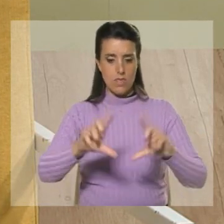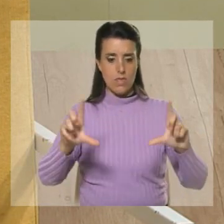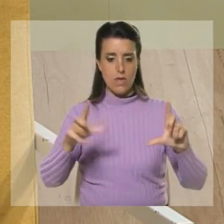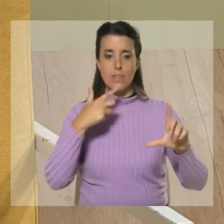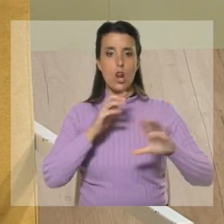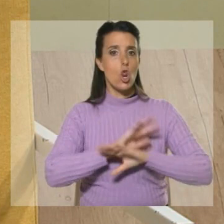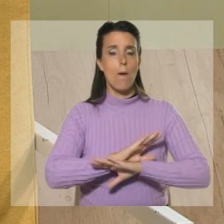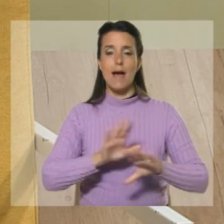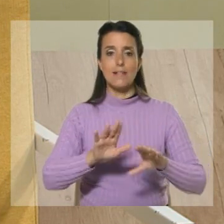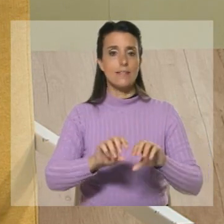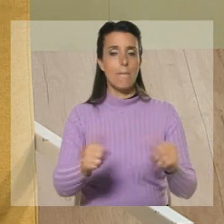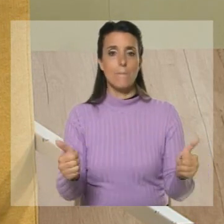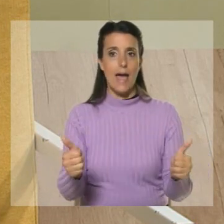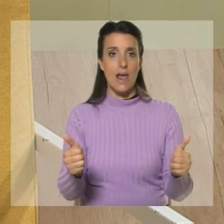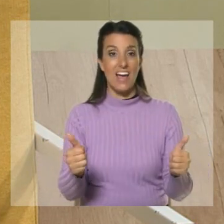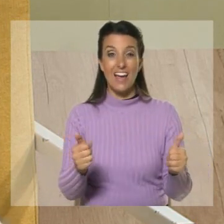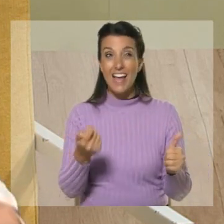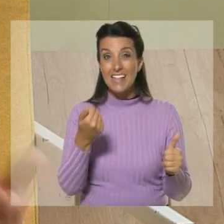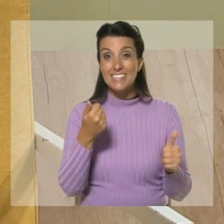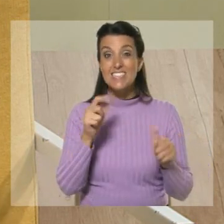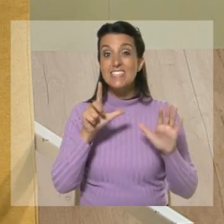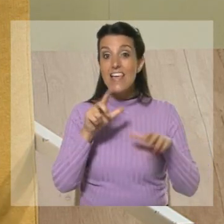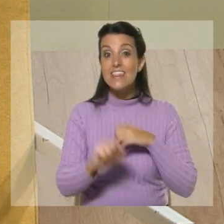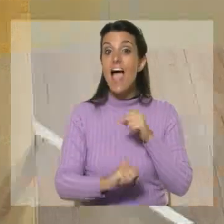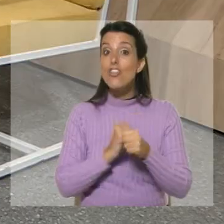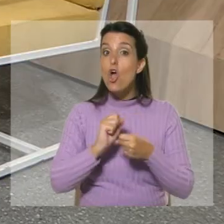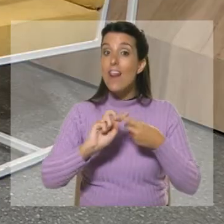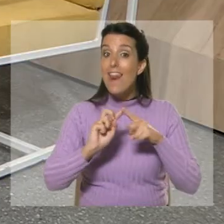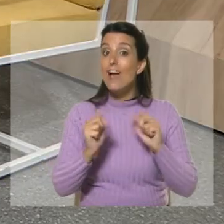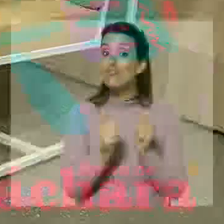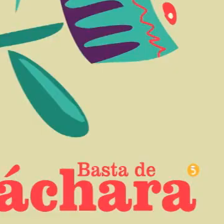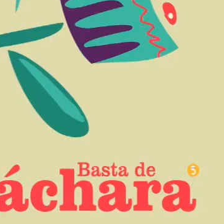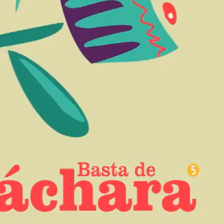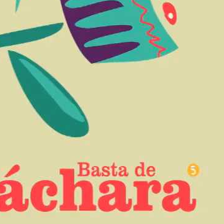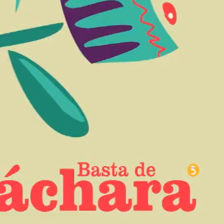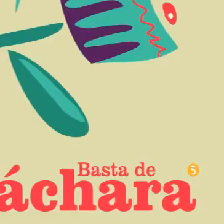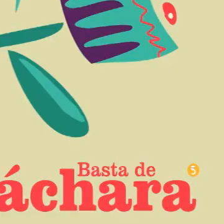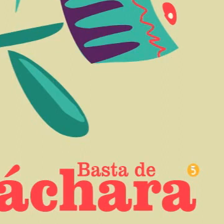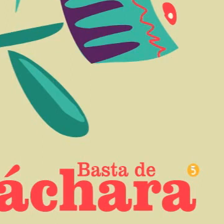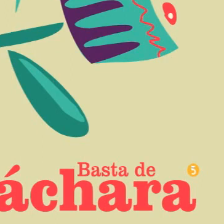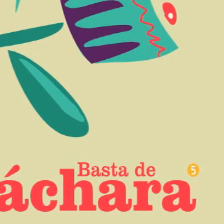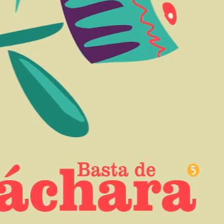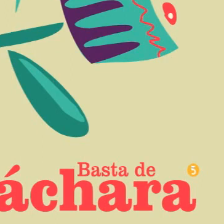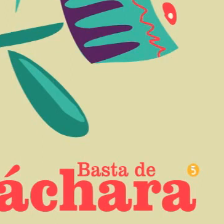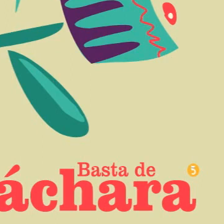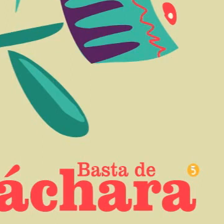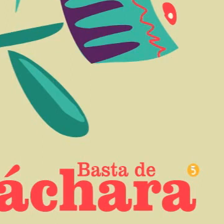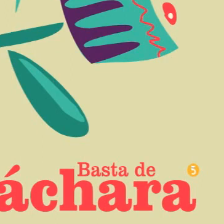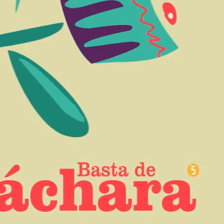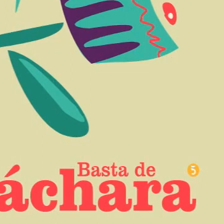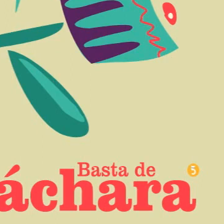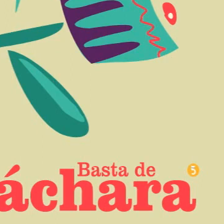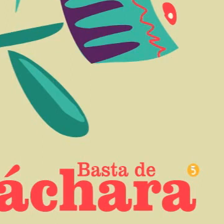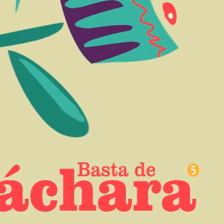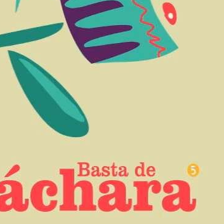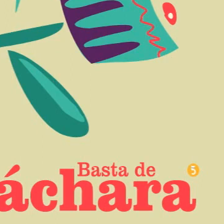más. Después de casi 7 años de relación, y Clara comienza la obra llegando a la casa de